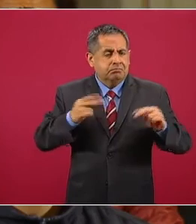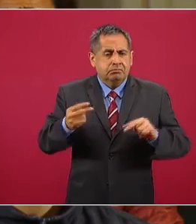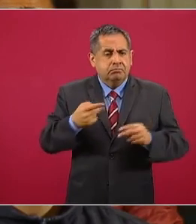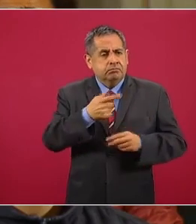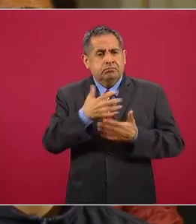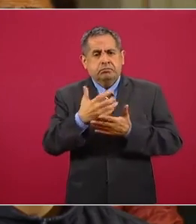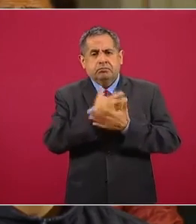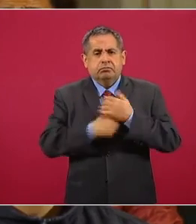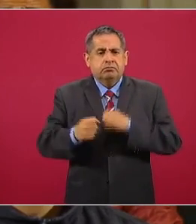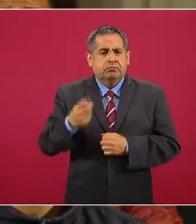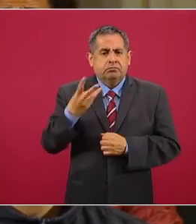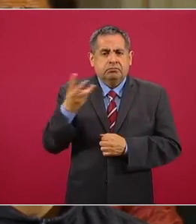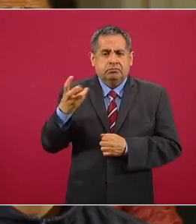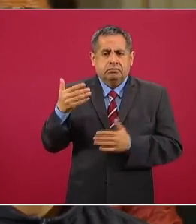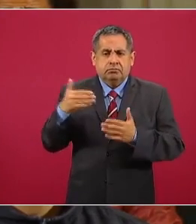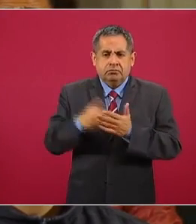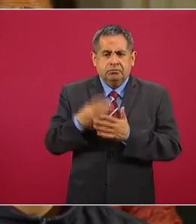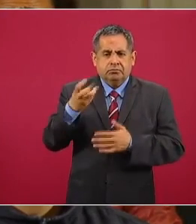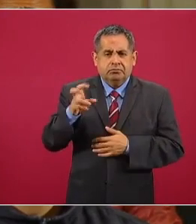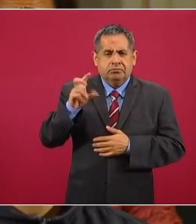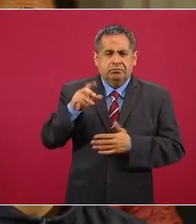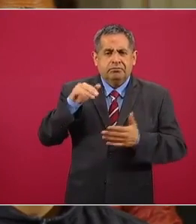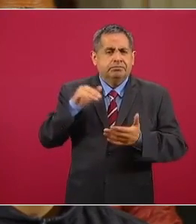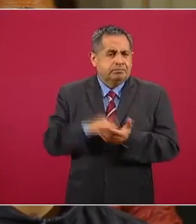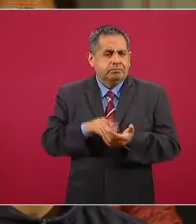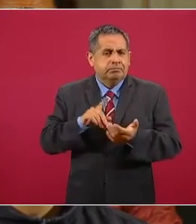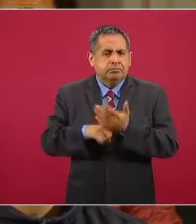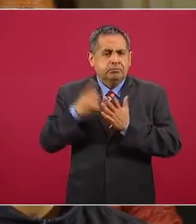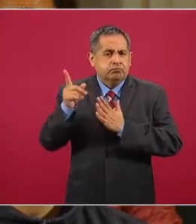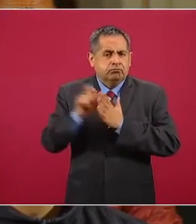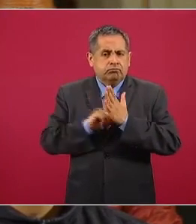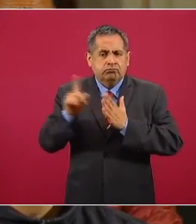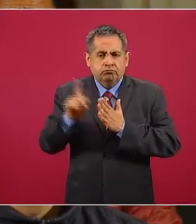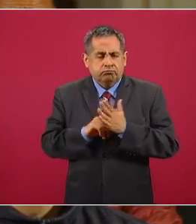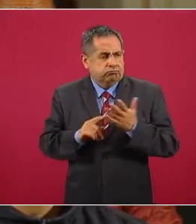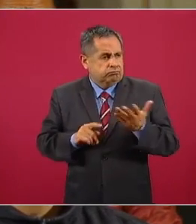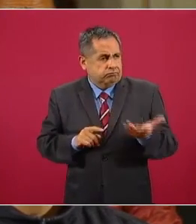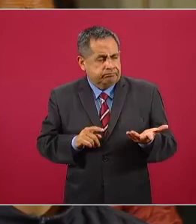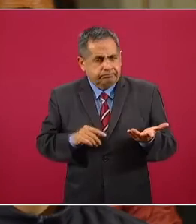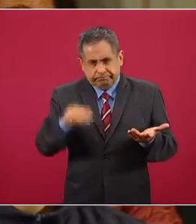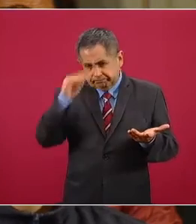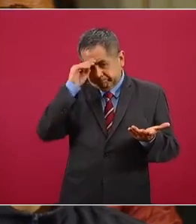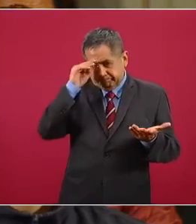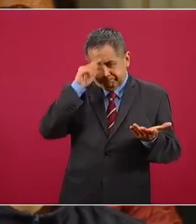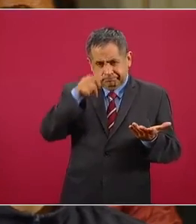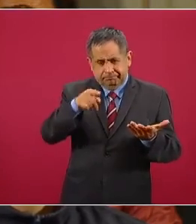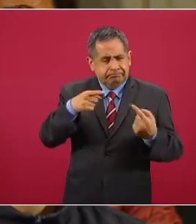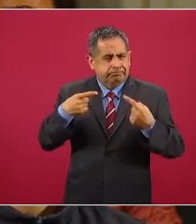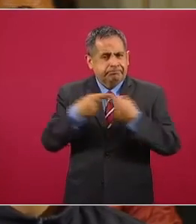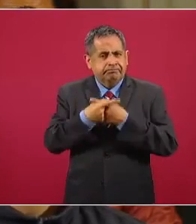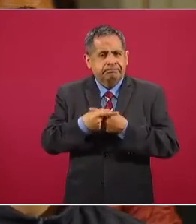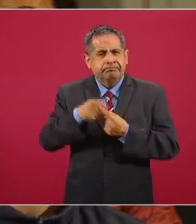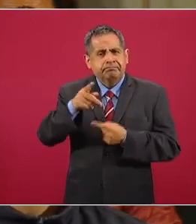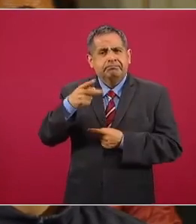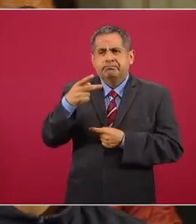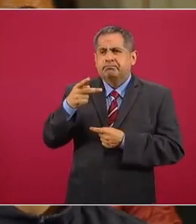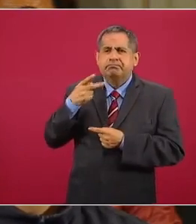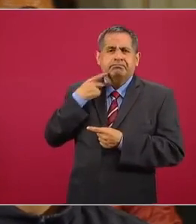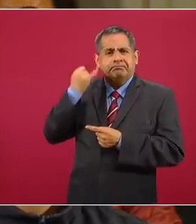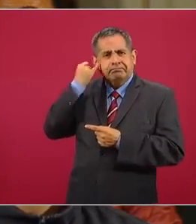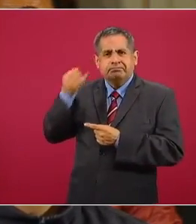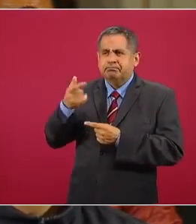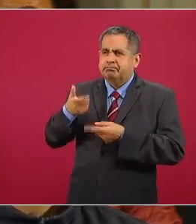de 350,000, 330,000 pesos mensuales. Esto, presidente, contradice esa política de